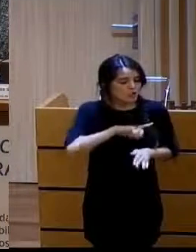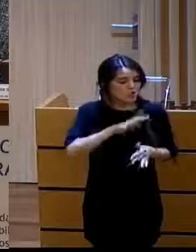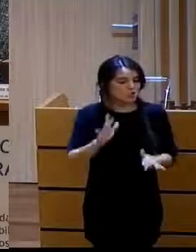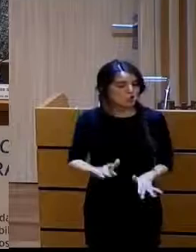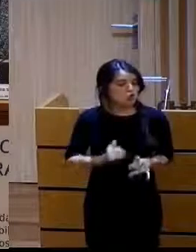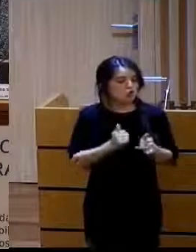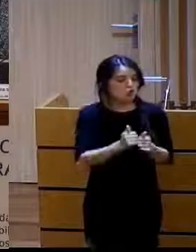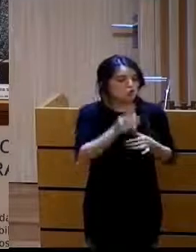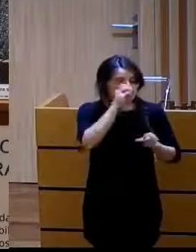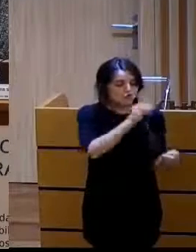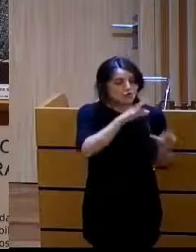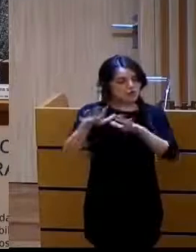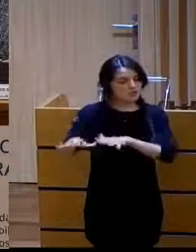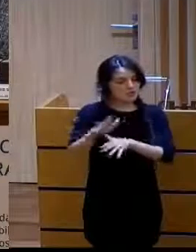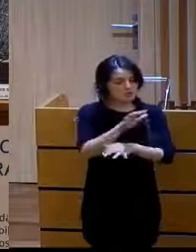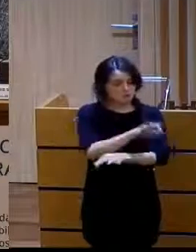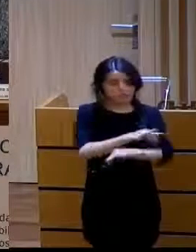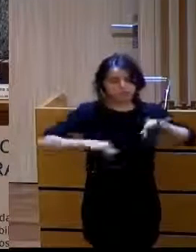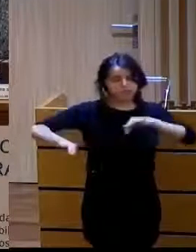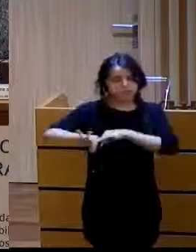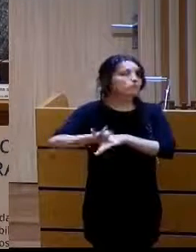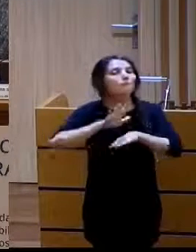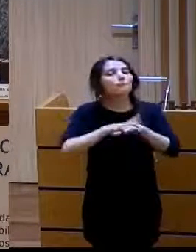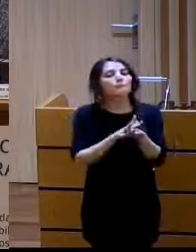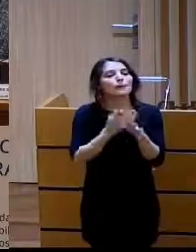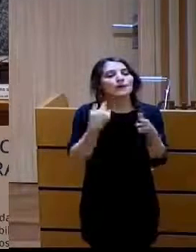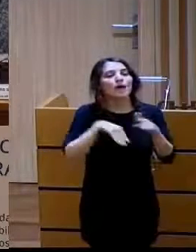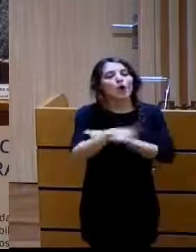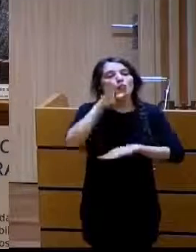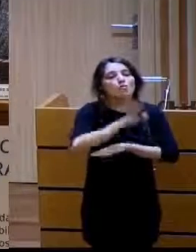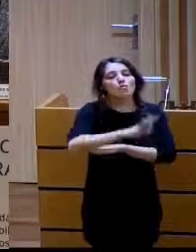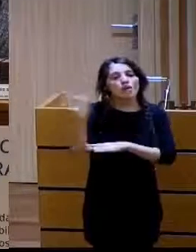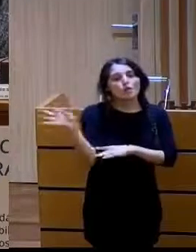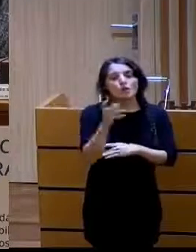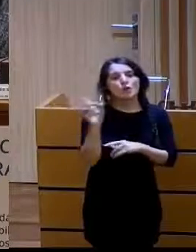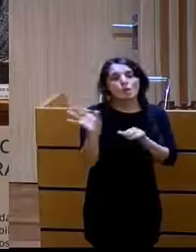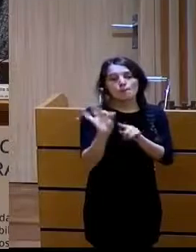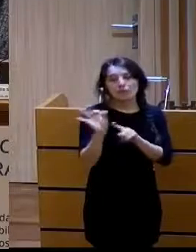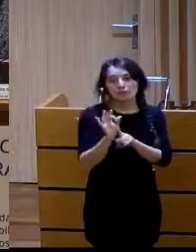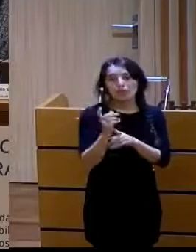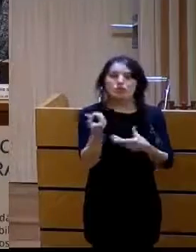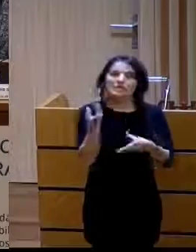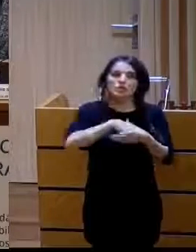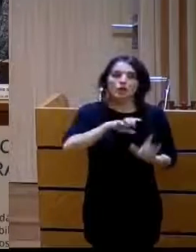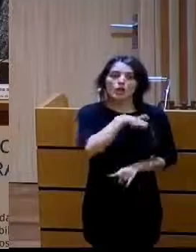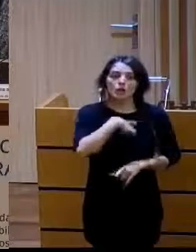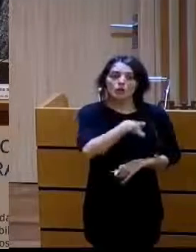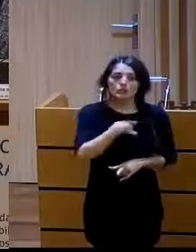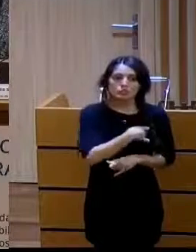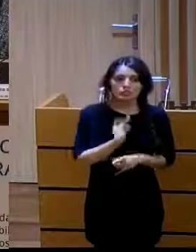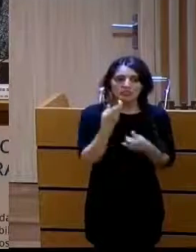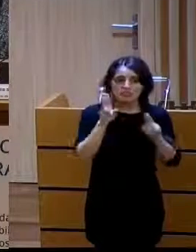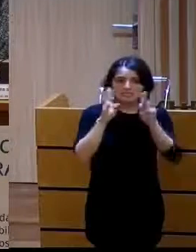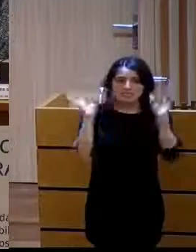universal de Fundación Vodafone, del Premio CERMI, de las comisiones del Senado y del Congreso, pues además nos